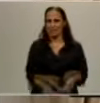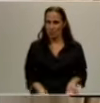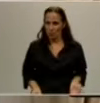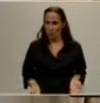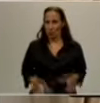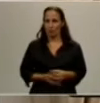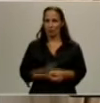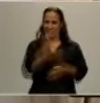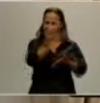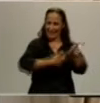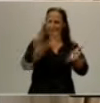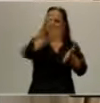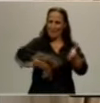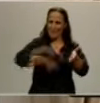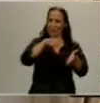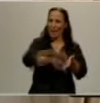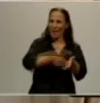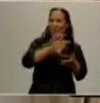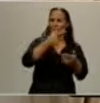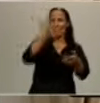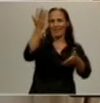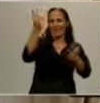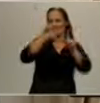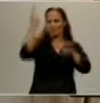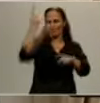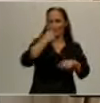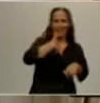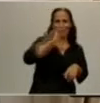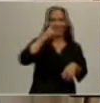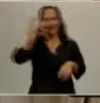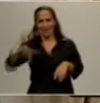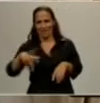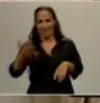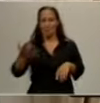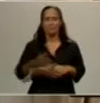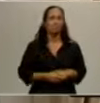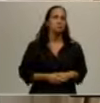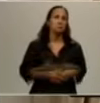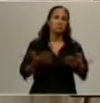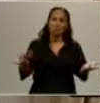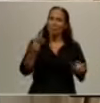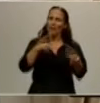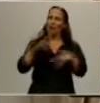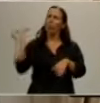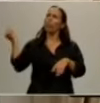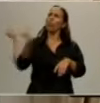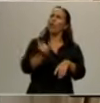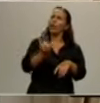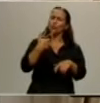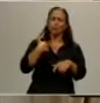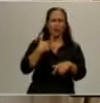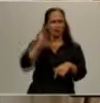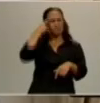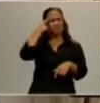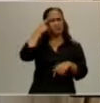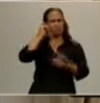del memorándum de entendimiento. Pero lo que más me llamó la atención absolutamente de esa denuncia es la